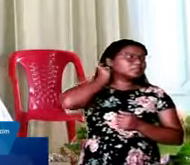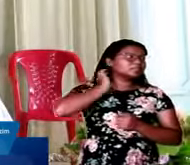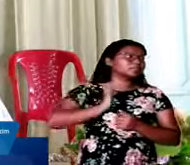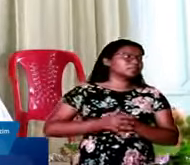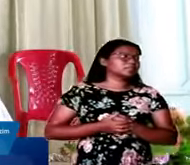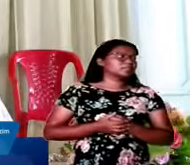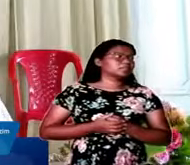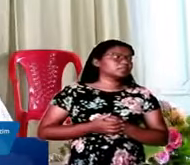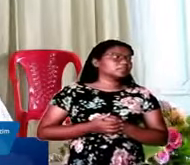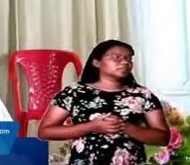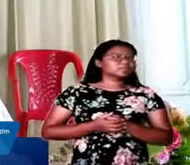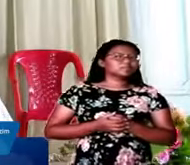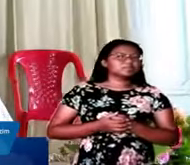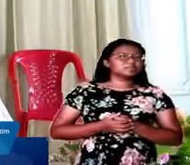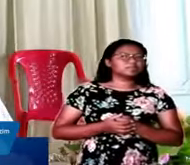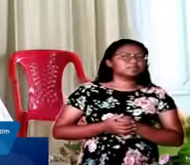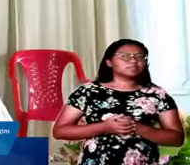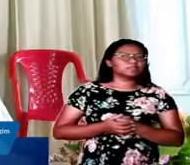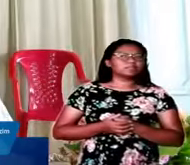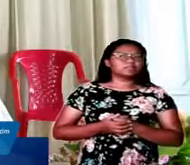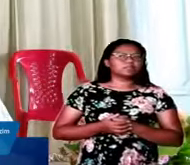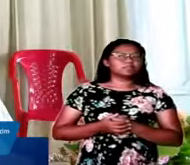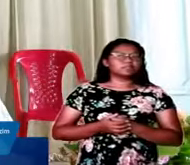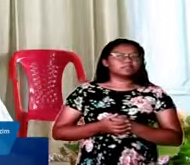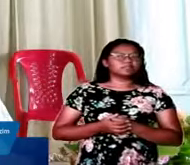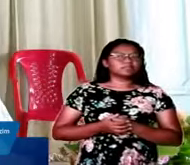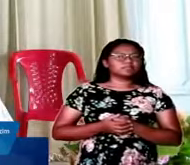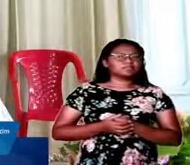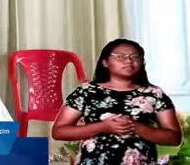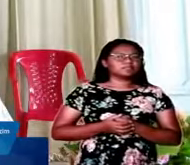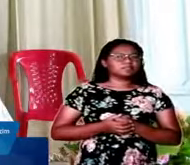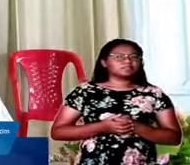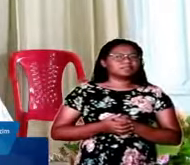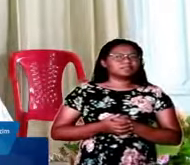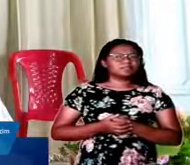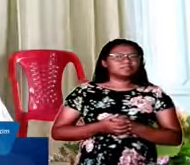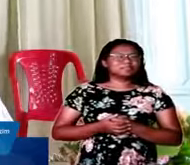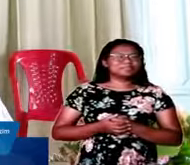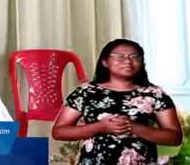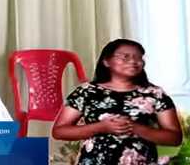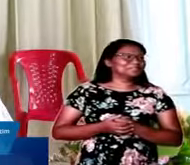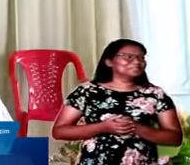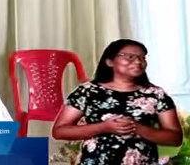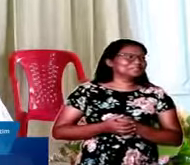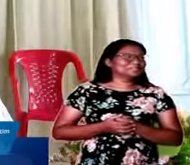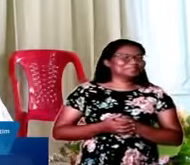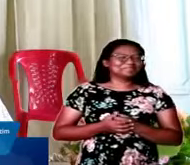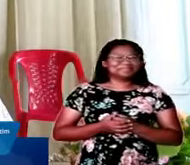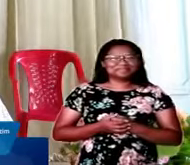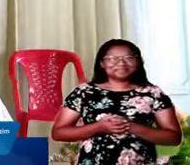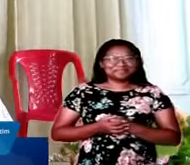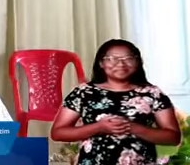no me di cuenta a qué hora, yo no. Si yo hubiera sabido que era usted, me quito la chaqueta.